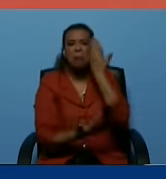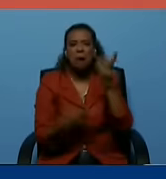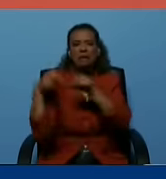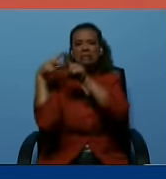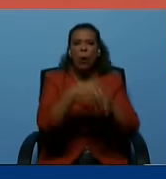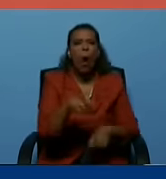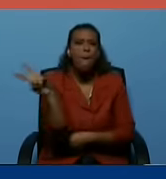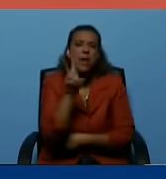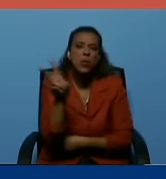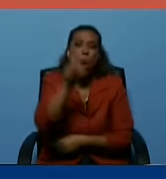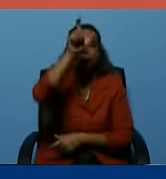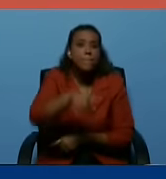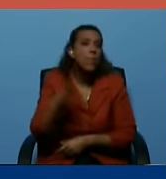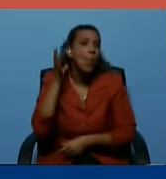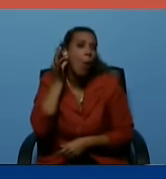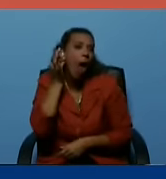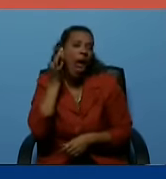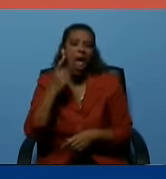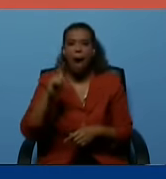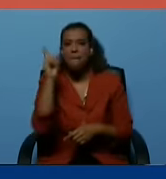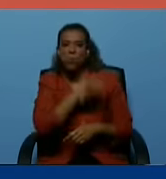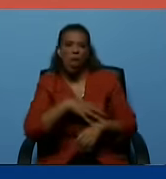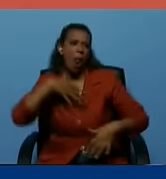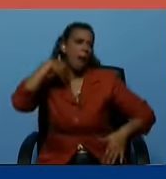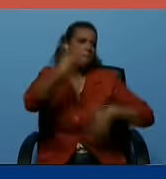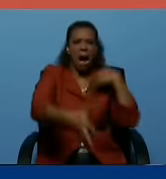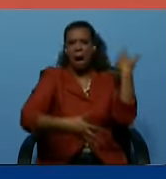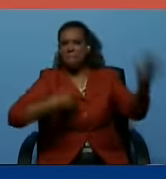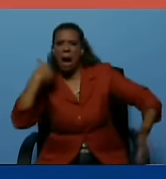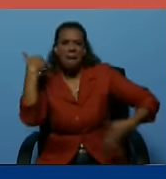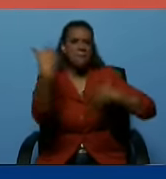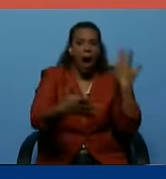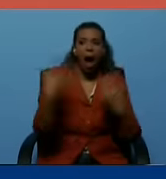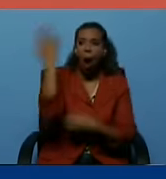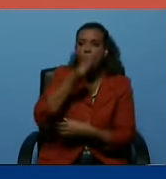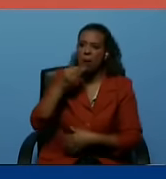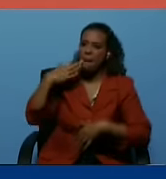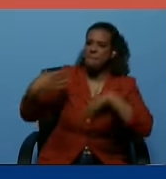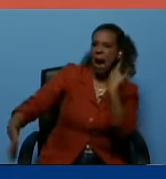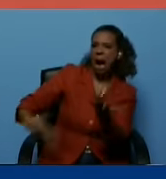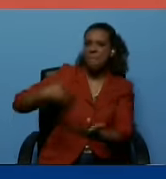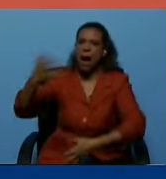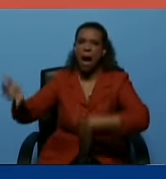xenofobia contra la mujer venezolana. La xenofobia contra los jóvenes.